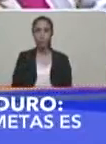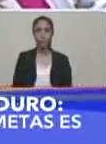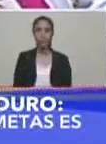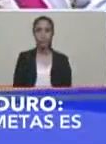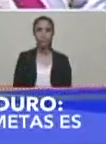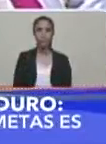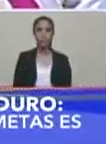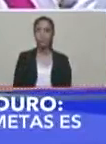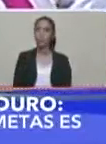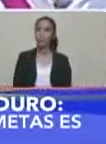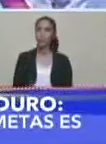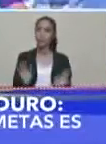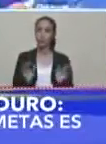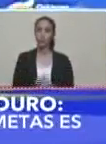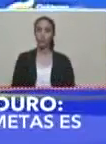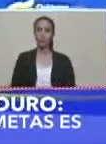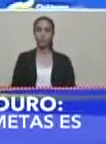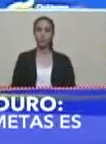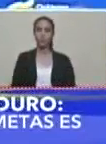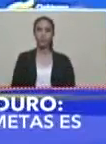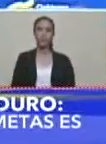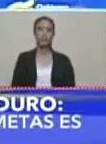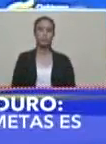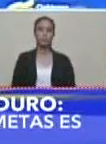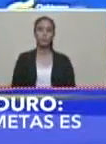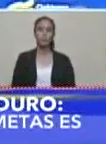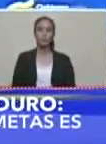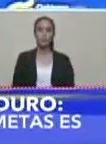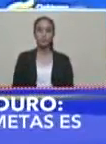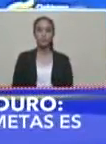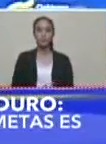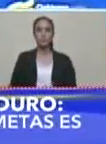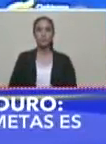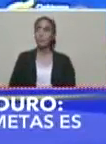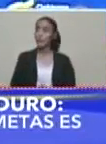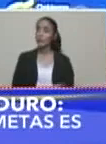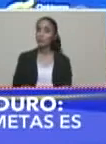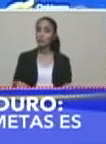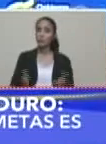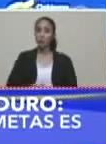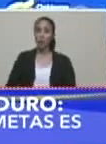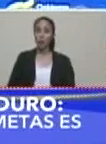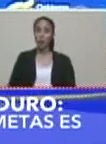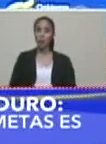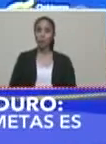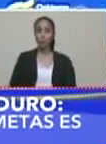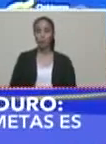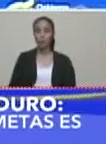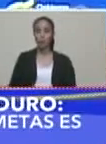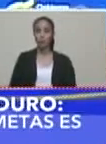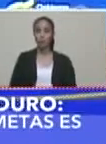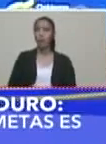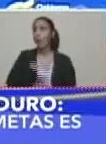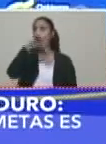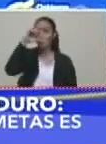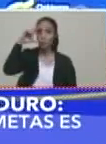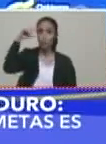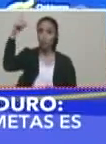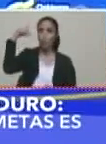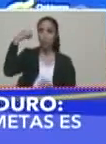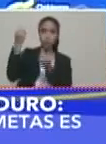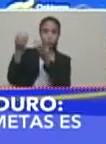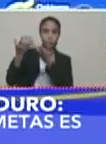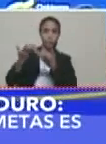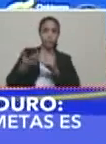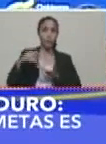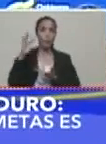Entonces es una cosa hermosa, es un don que dio nuestro Señor Creador, nuestro Dios, a la